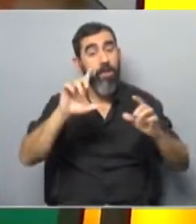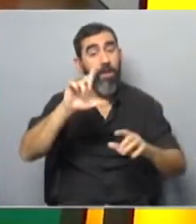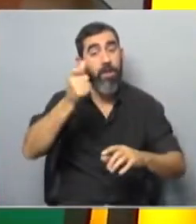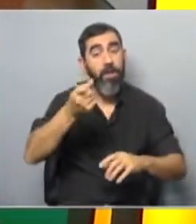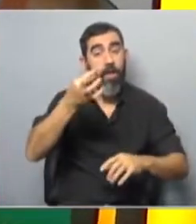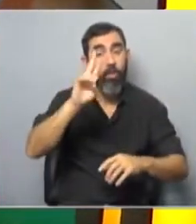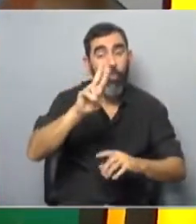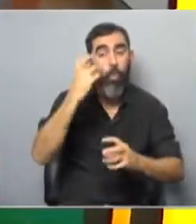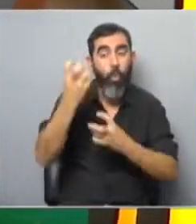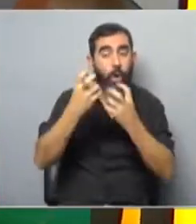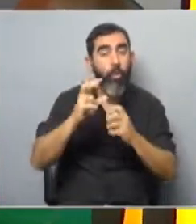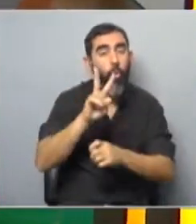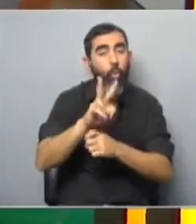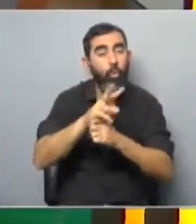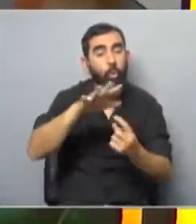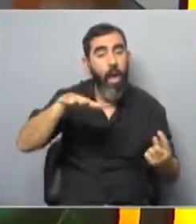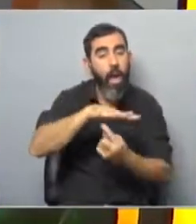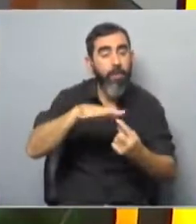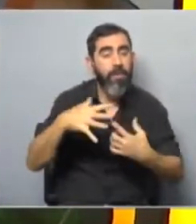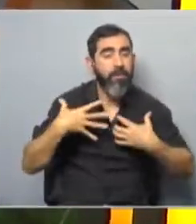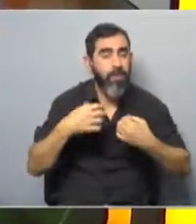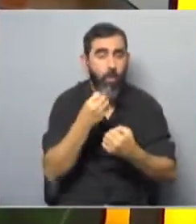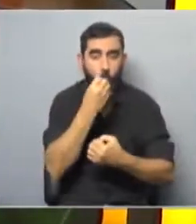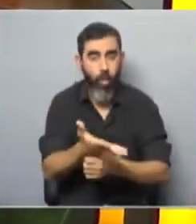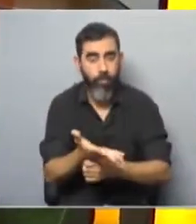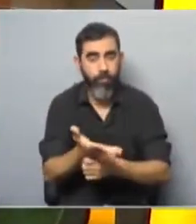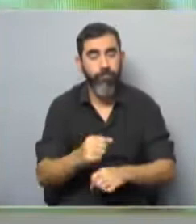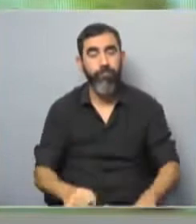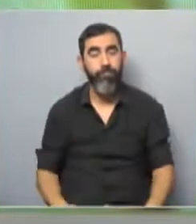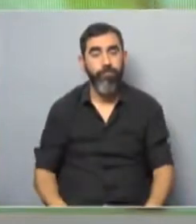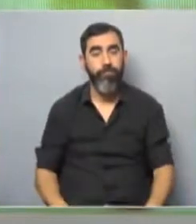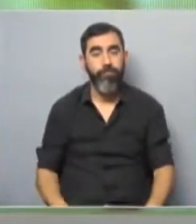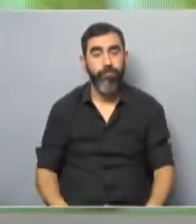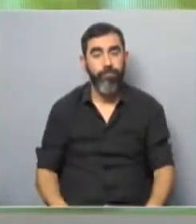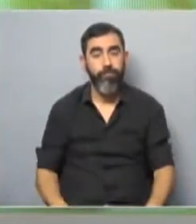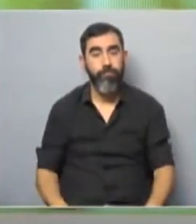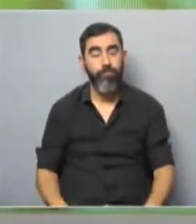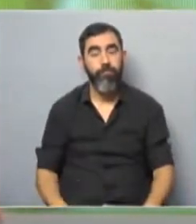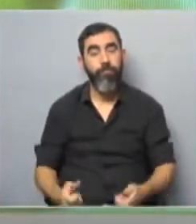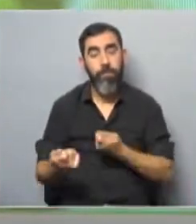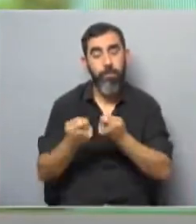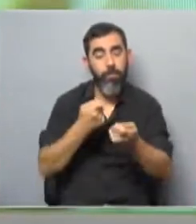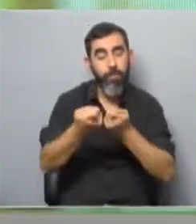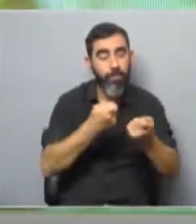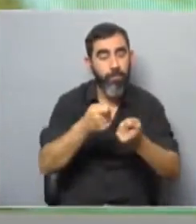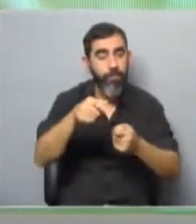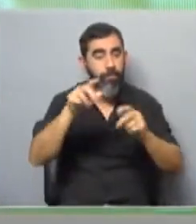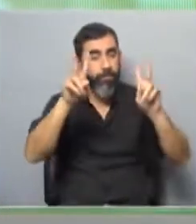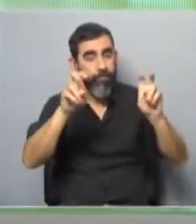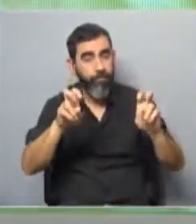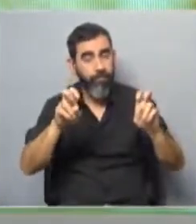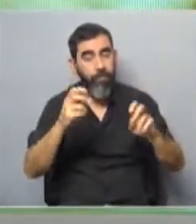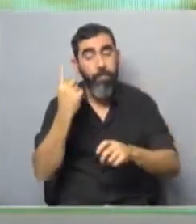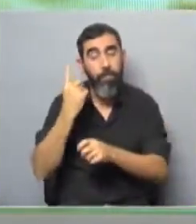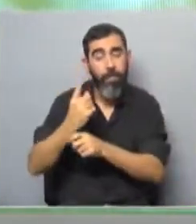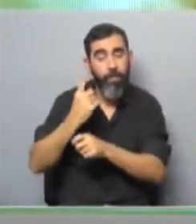buscando alternativas de control ambientalmente saludables, buscando nuevas alternativas para manejar ese organismo que